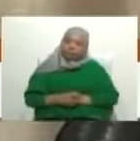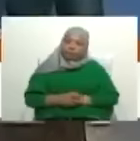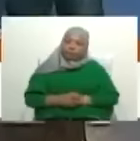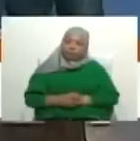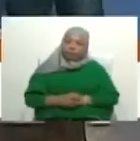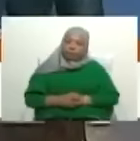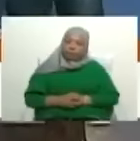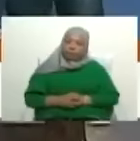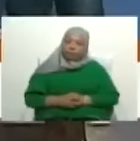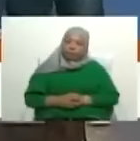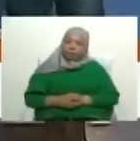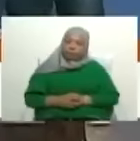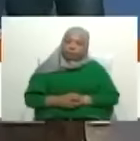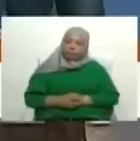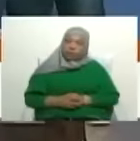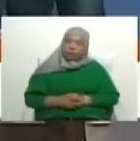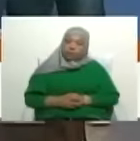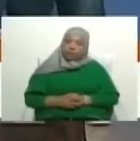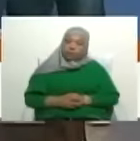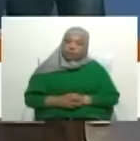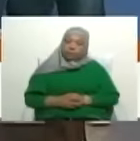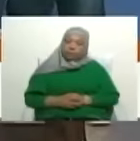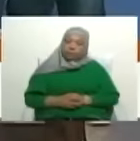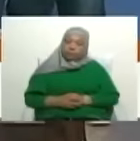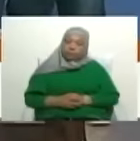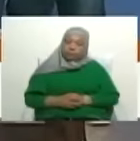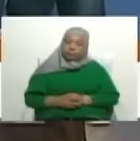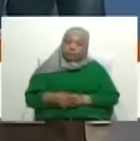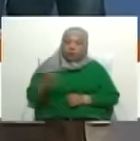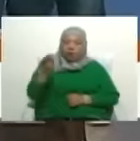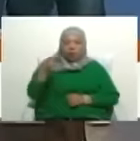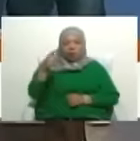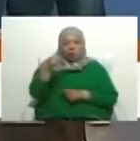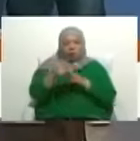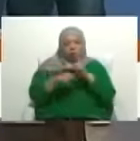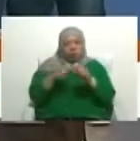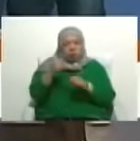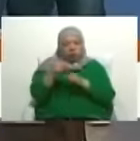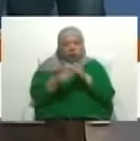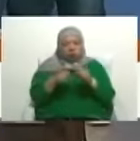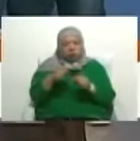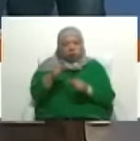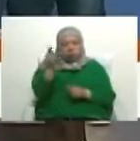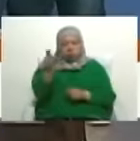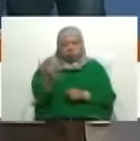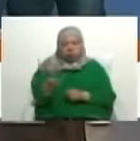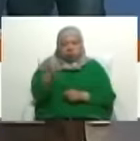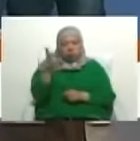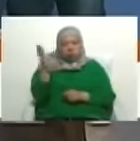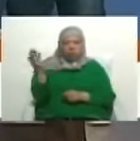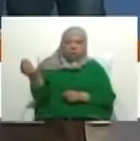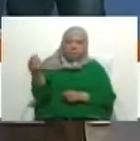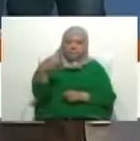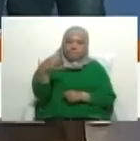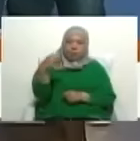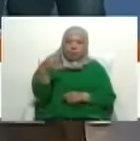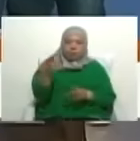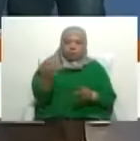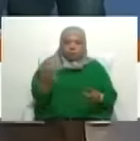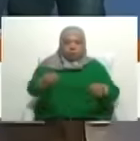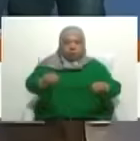Sin duda alguna. Estaba buscando el tuit de esta señora Machado diciendo más y más